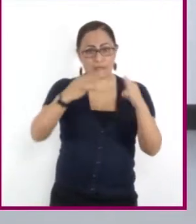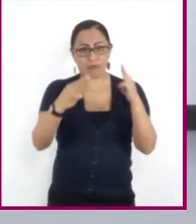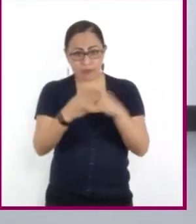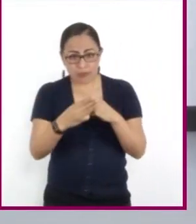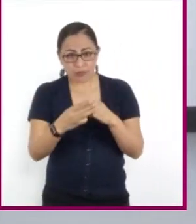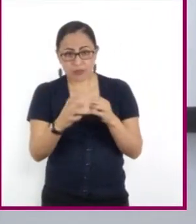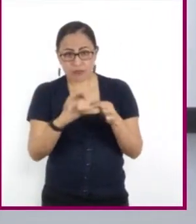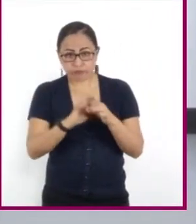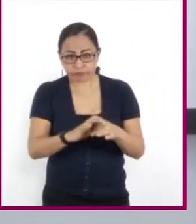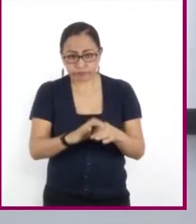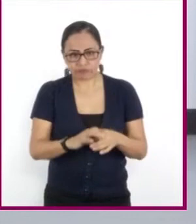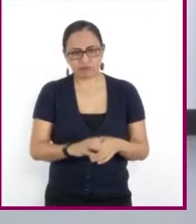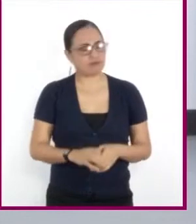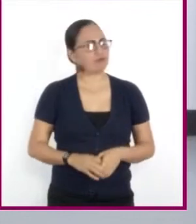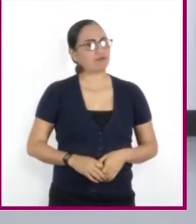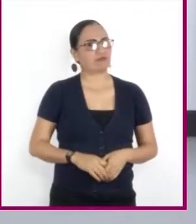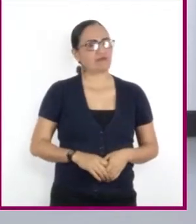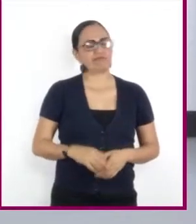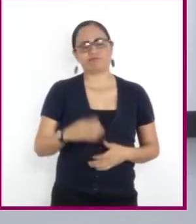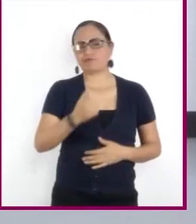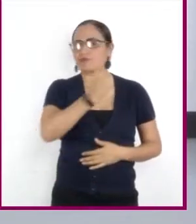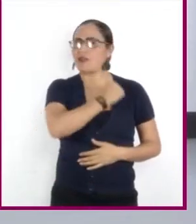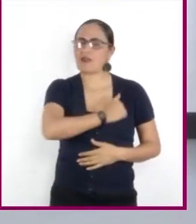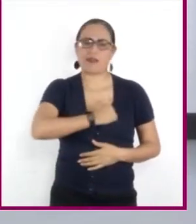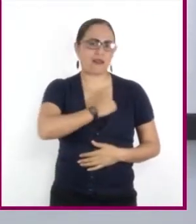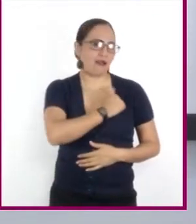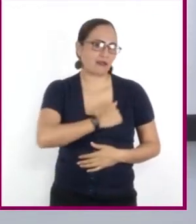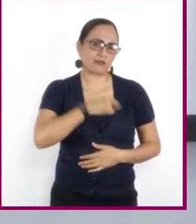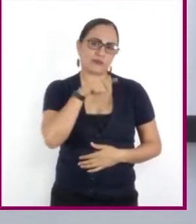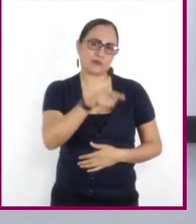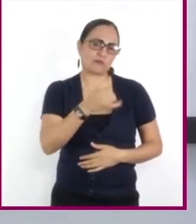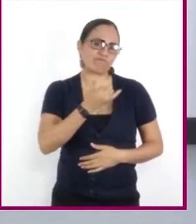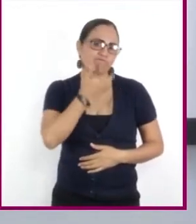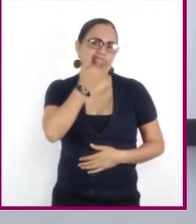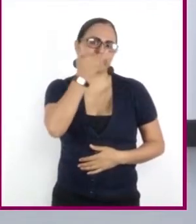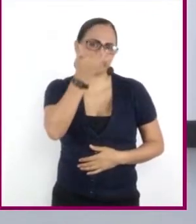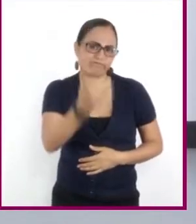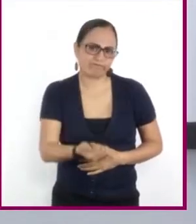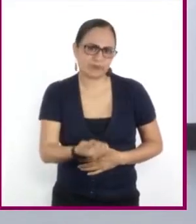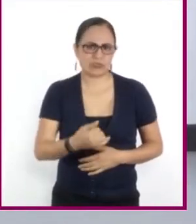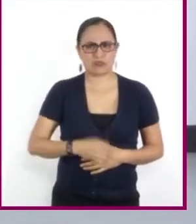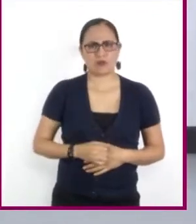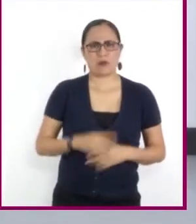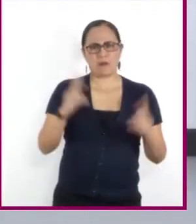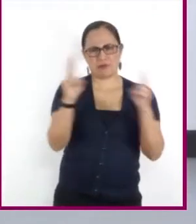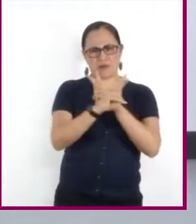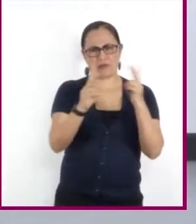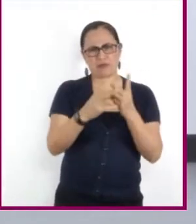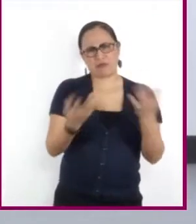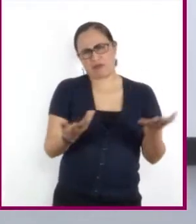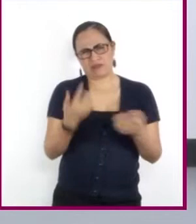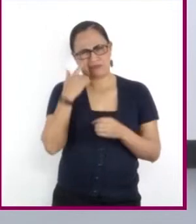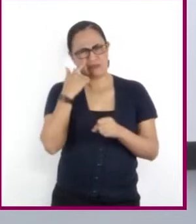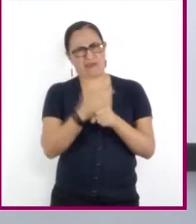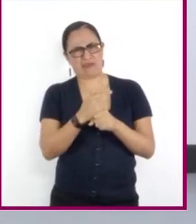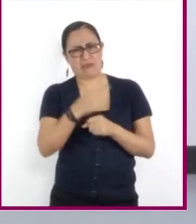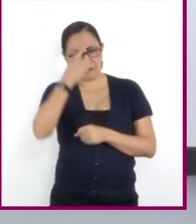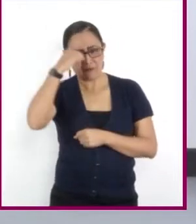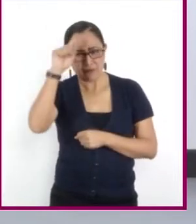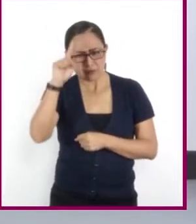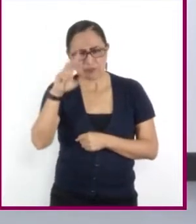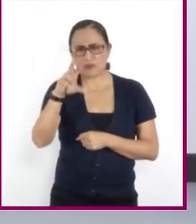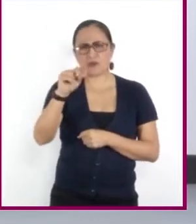materia. Lo siento, Enrique, pero estás en un error. Sé que es difícil de ver a primera vista. ¿Qué te parece si